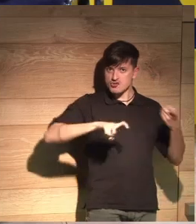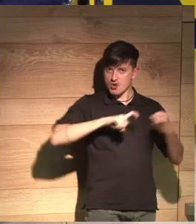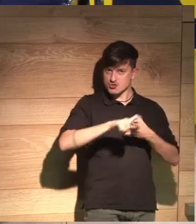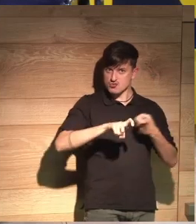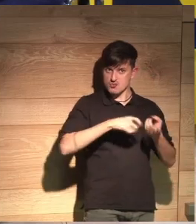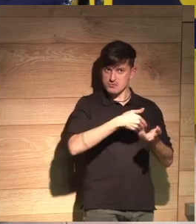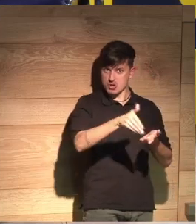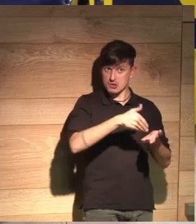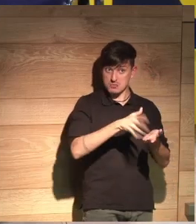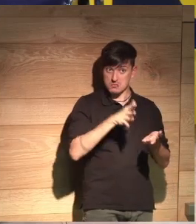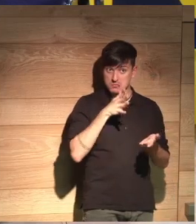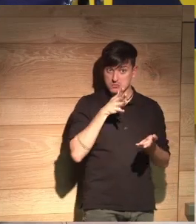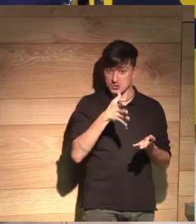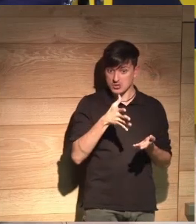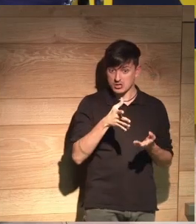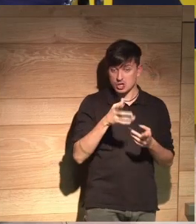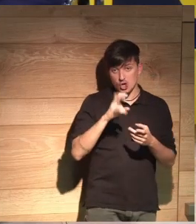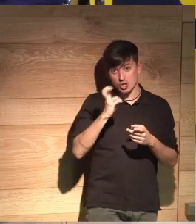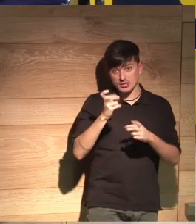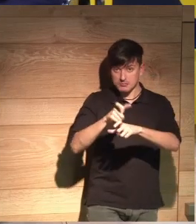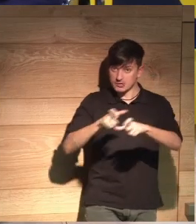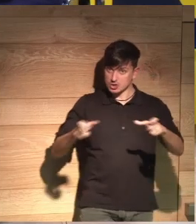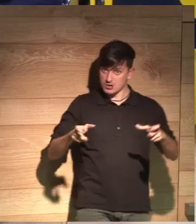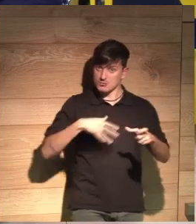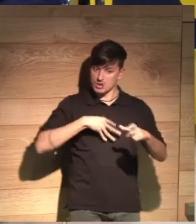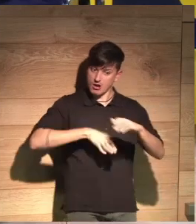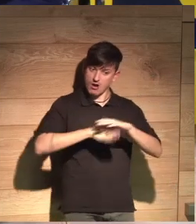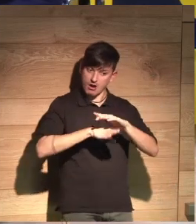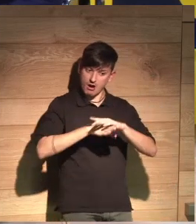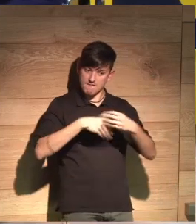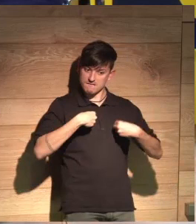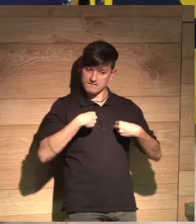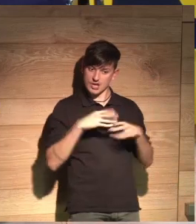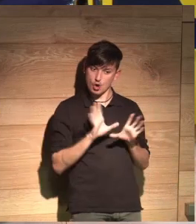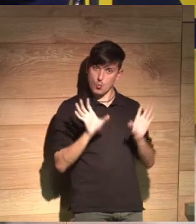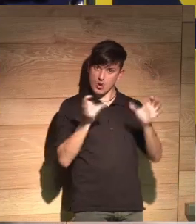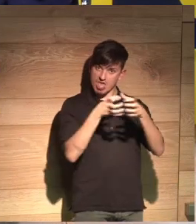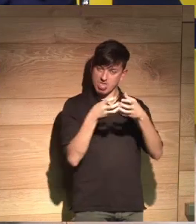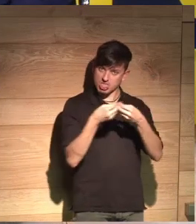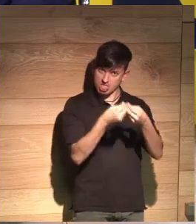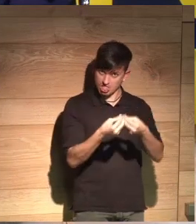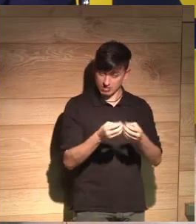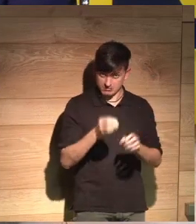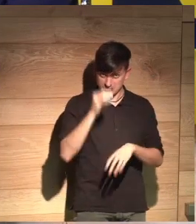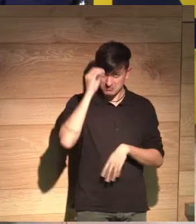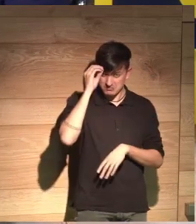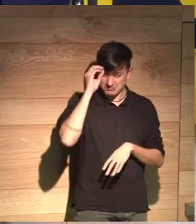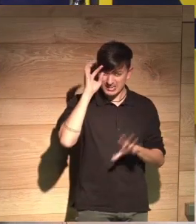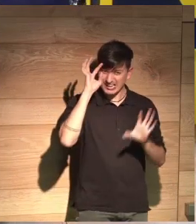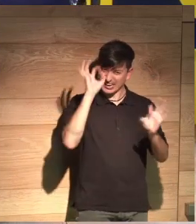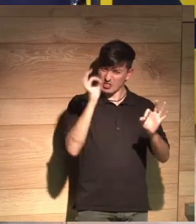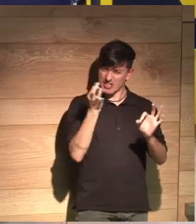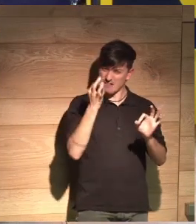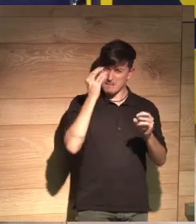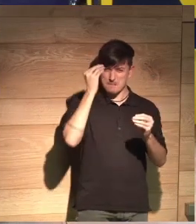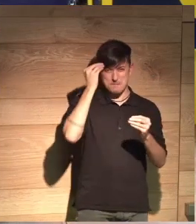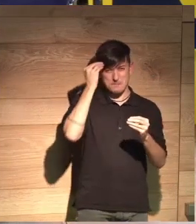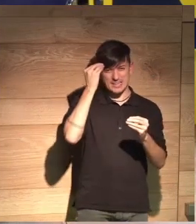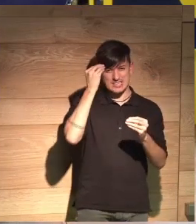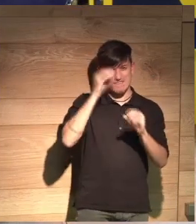utilizas porque los otros lo artistas pueden continuar a vivir en la misma comunidad y yo creo que tenemos que pensar de otra manera